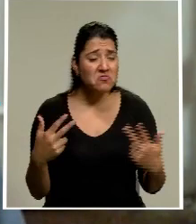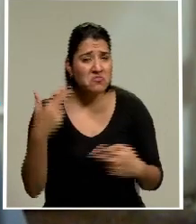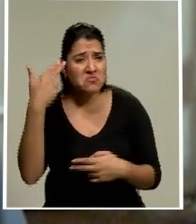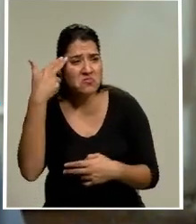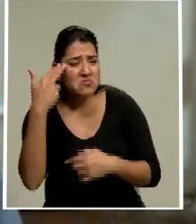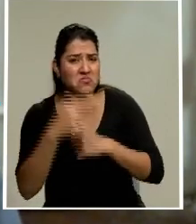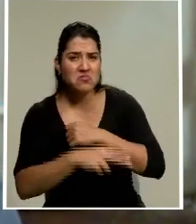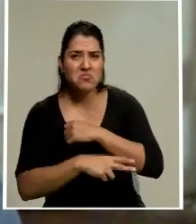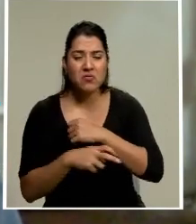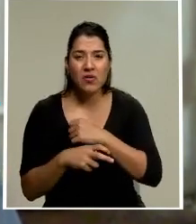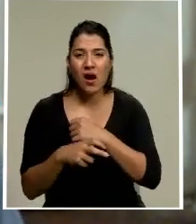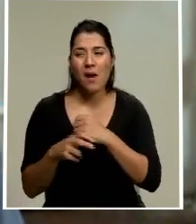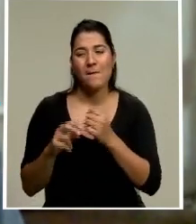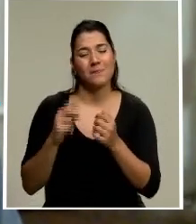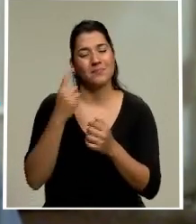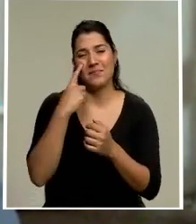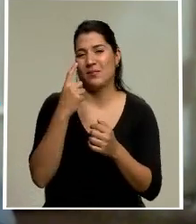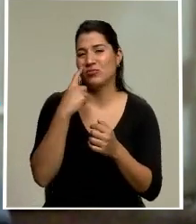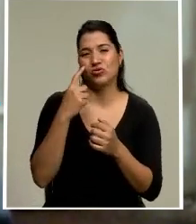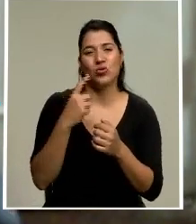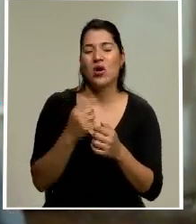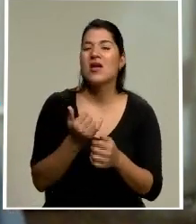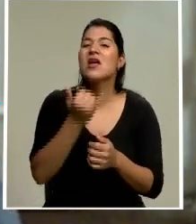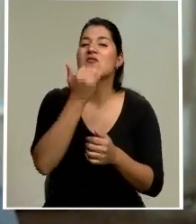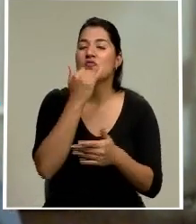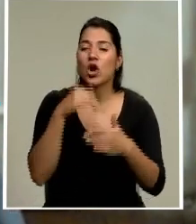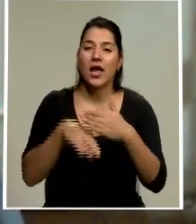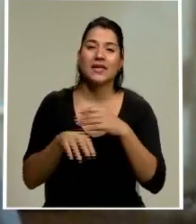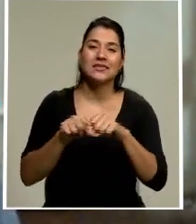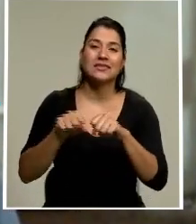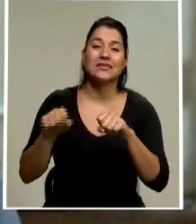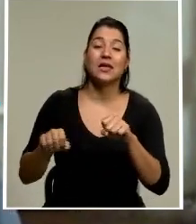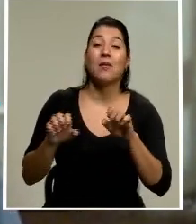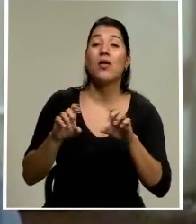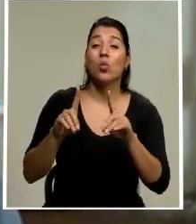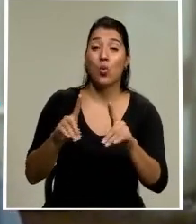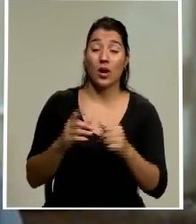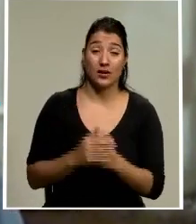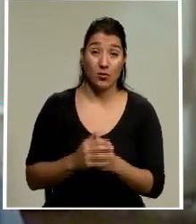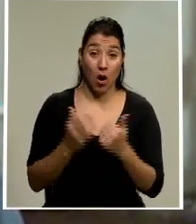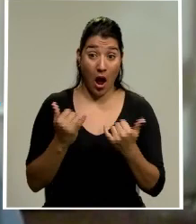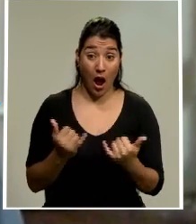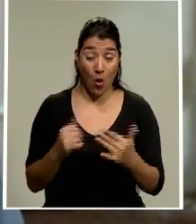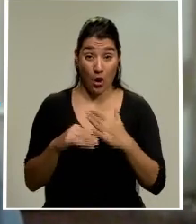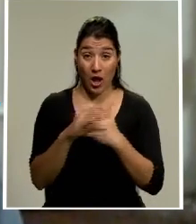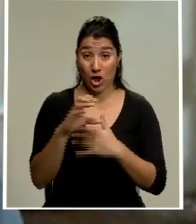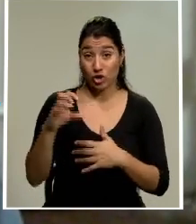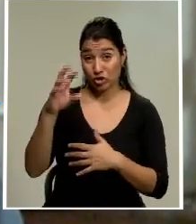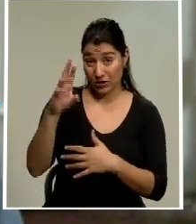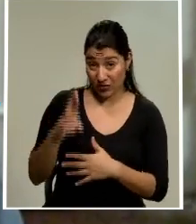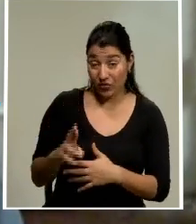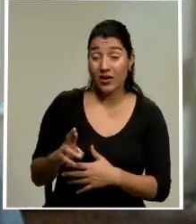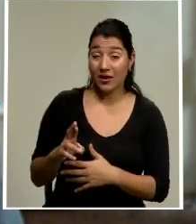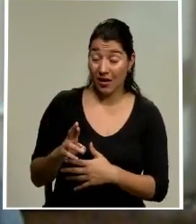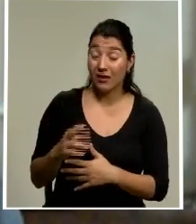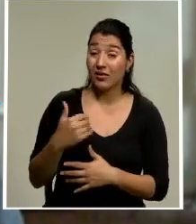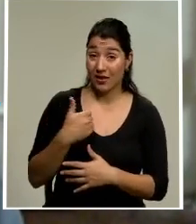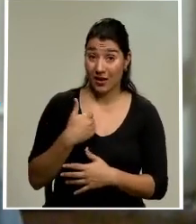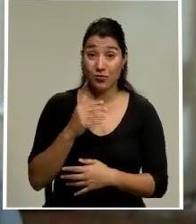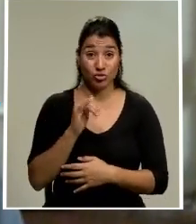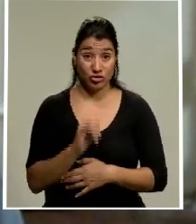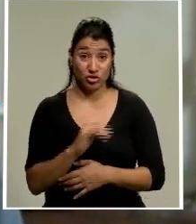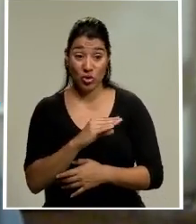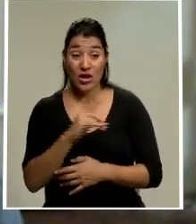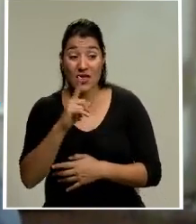educativo. Me parece que en nuestro país realmente estamos pasando y debe revisarse realmente